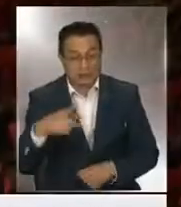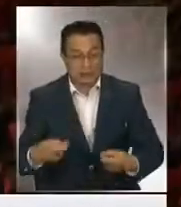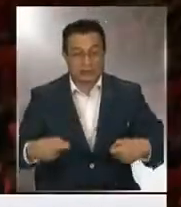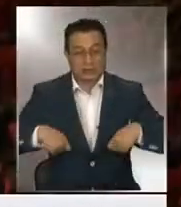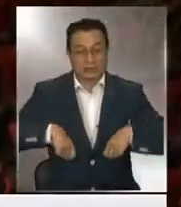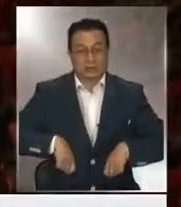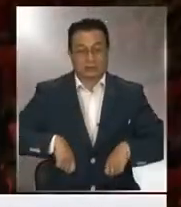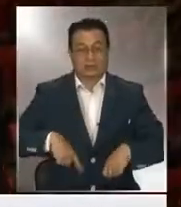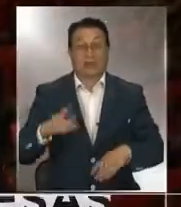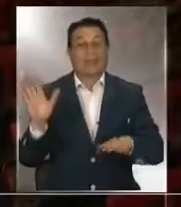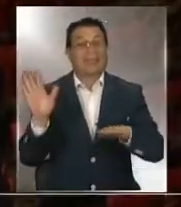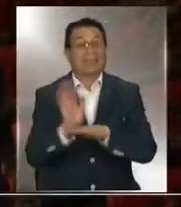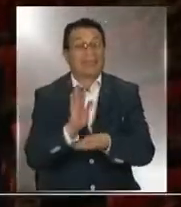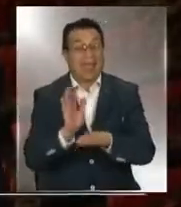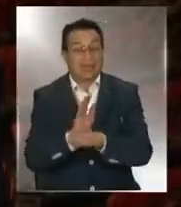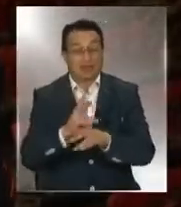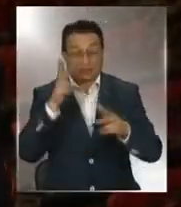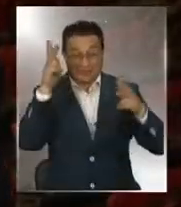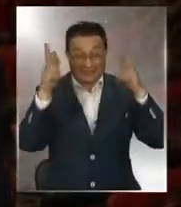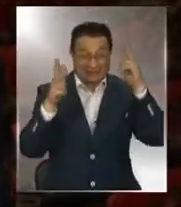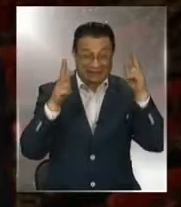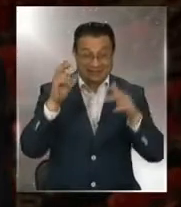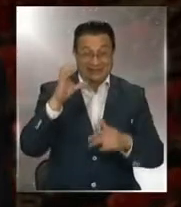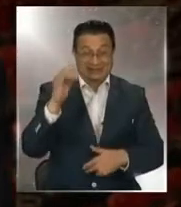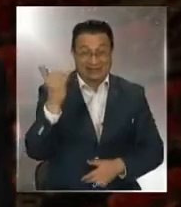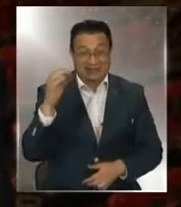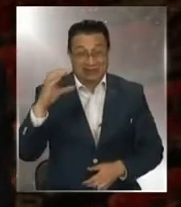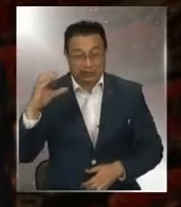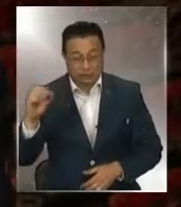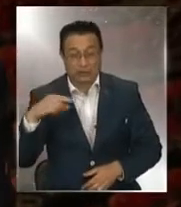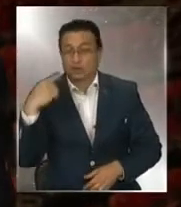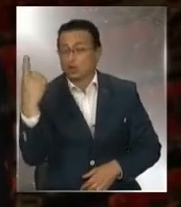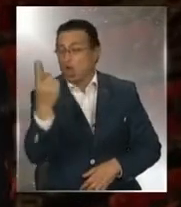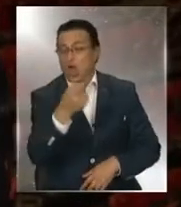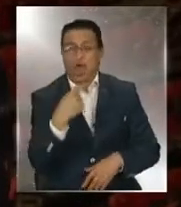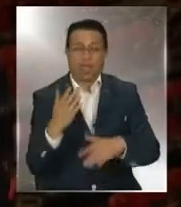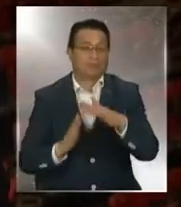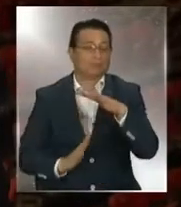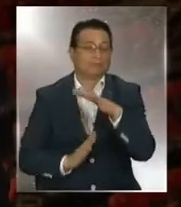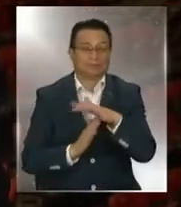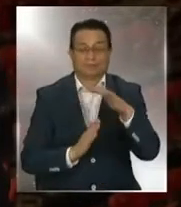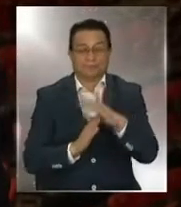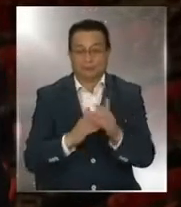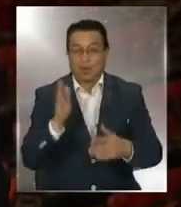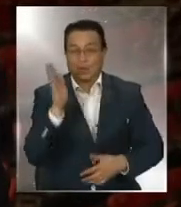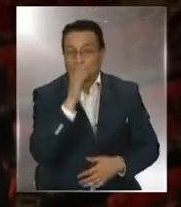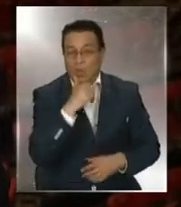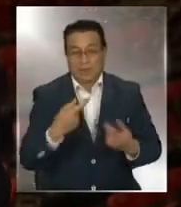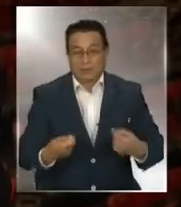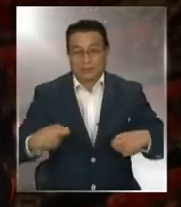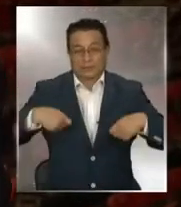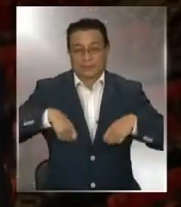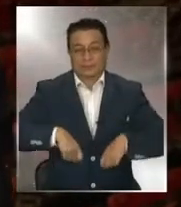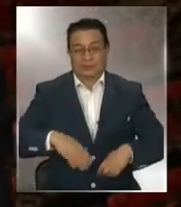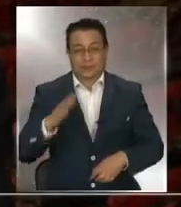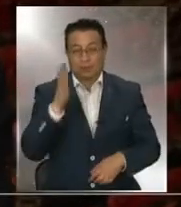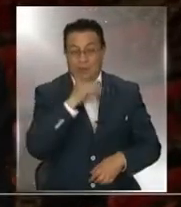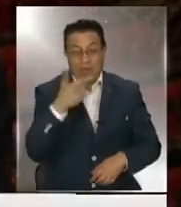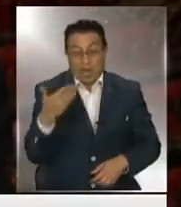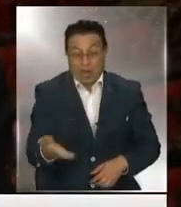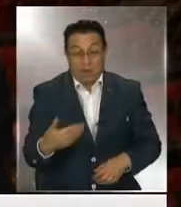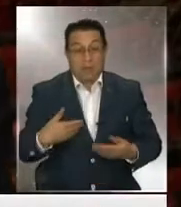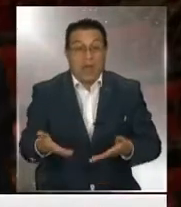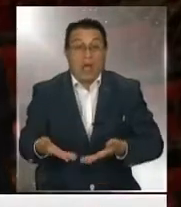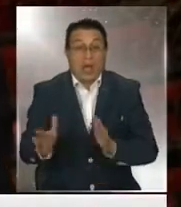En realidad los teatros, los circos, todos los centros de eventos han estado detenidos, no tenemos mayores entradas y estamos hoy día literalmente en la